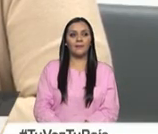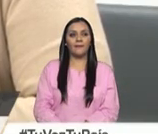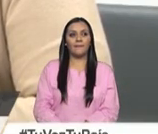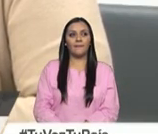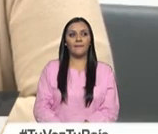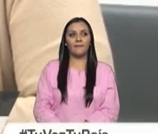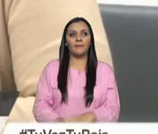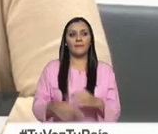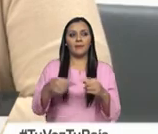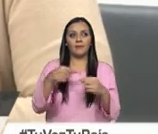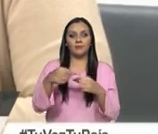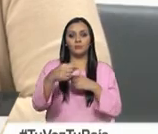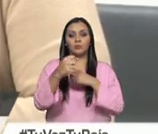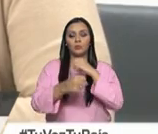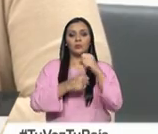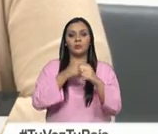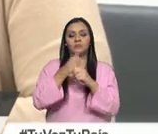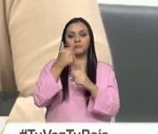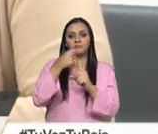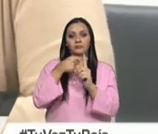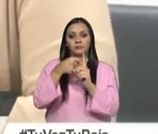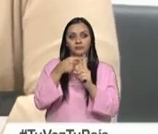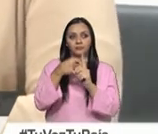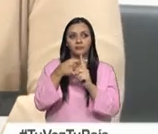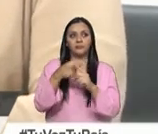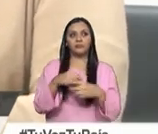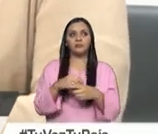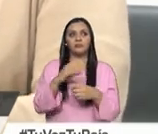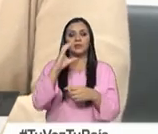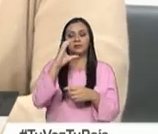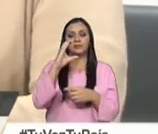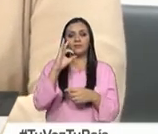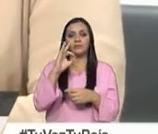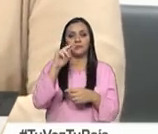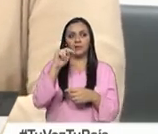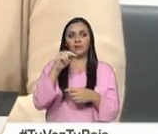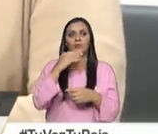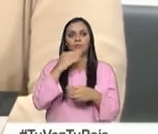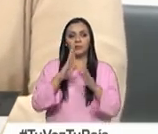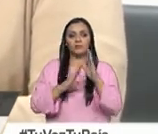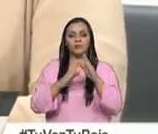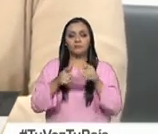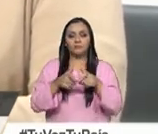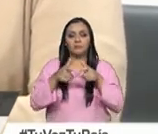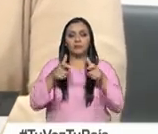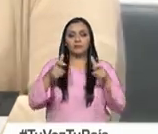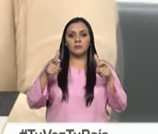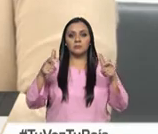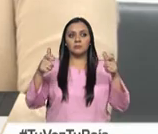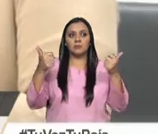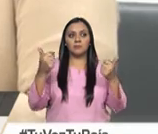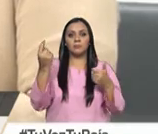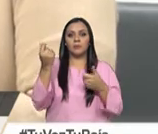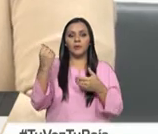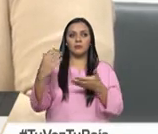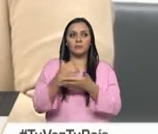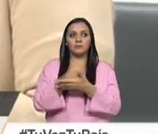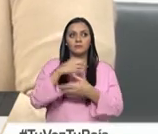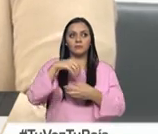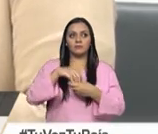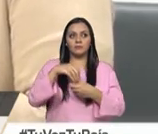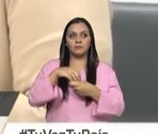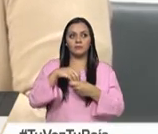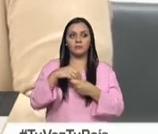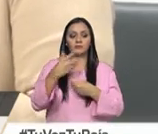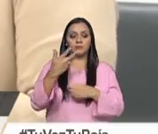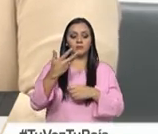excelente en utilidades, o sea, la CFN ha venido creciendo en términos de utilidades, una rentabilidad sobre